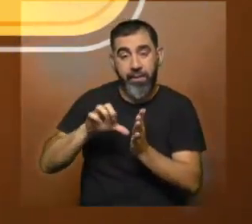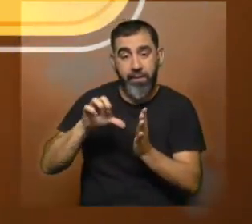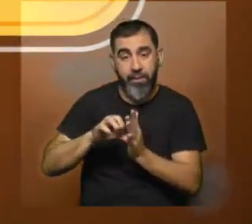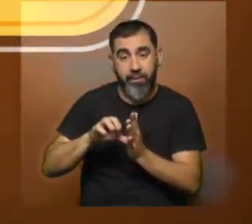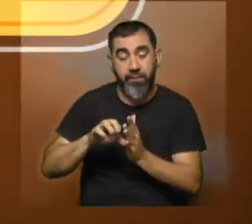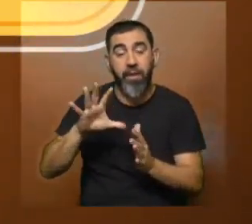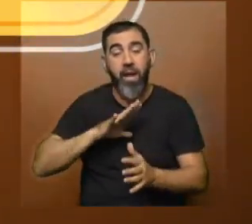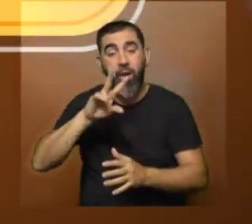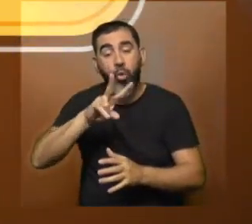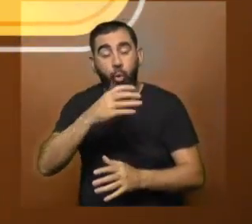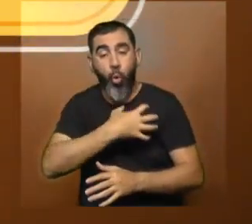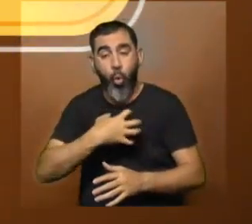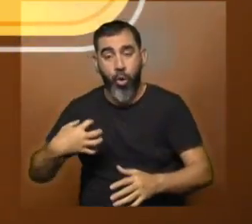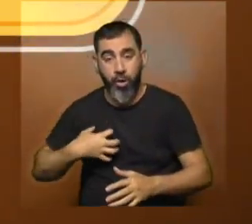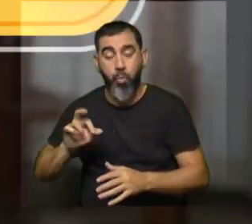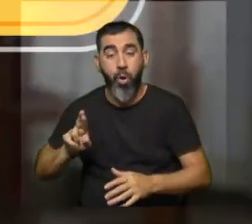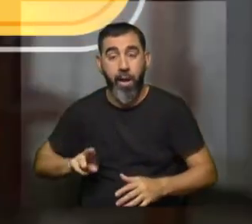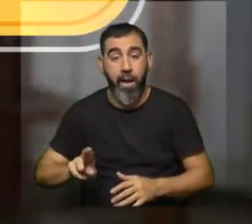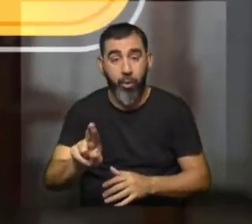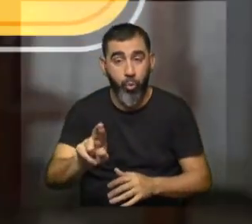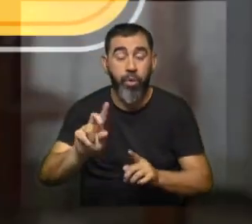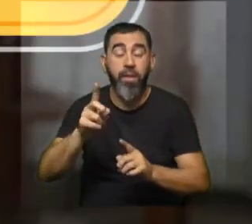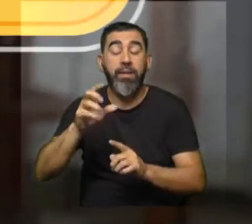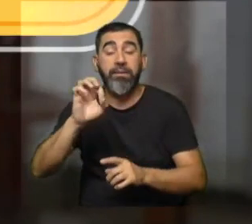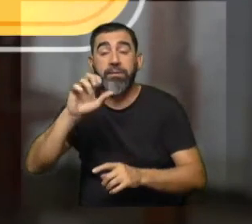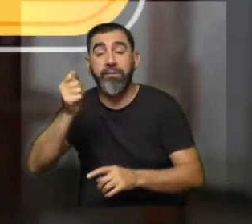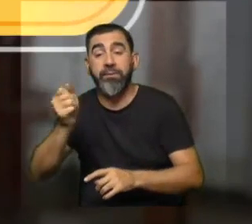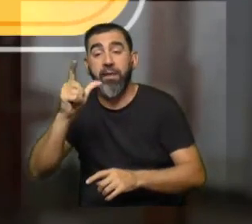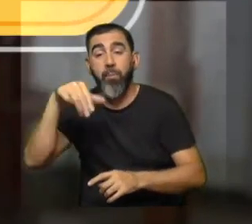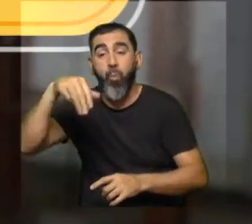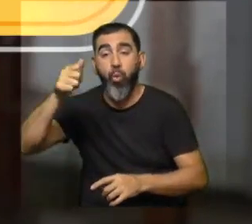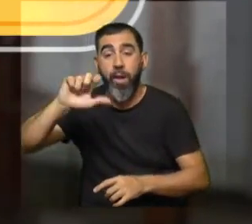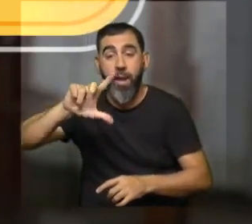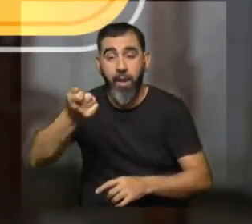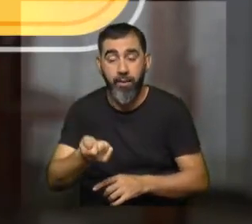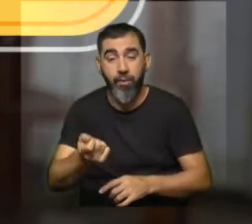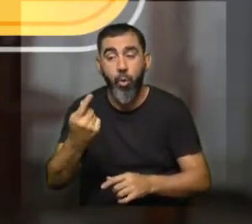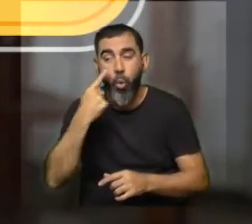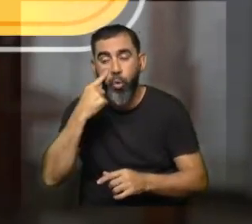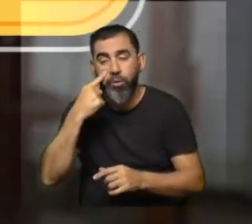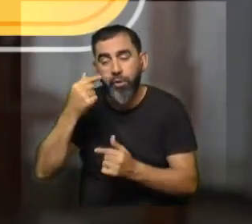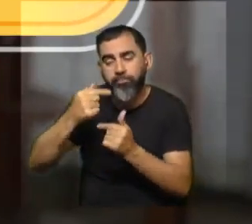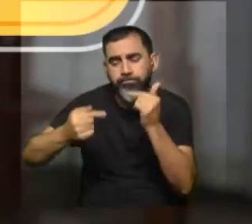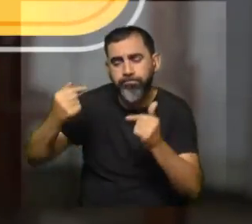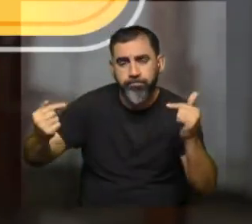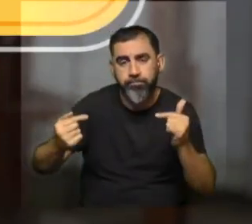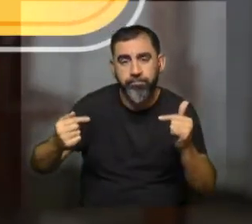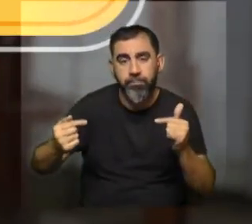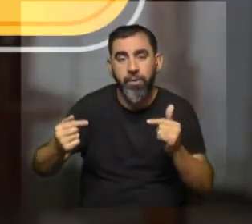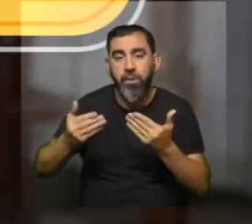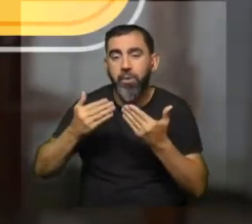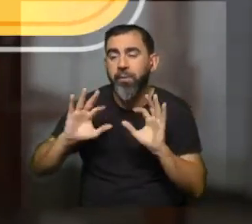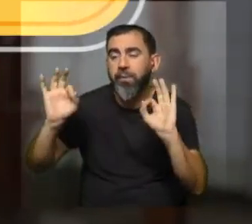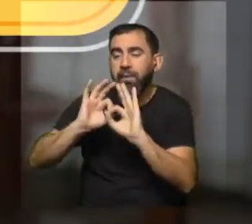tenemos 2 organismos, tanto el ratón como la salmonela, y conocer todas las proteínas sin hacerte preguntas.